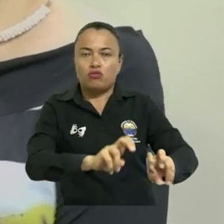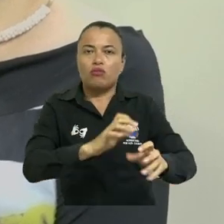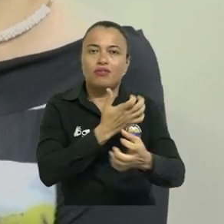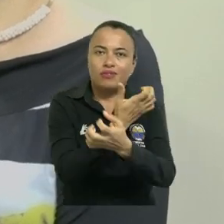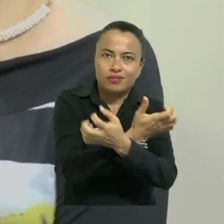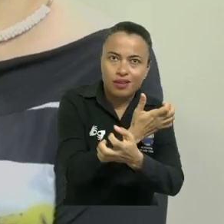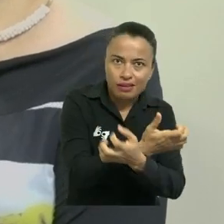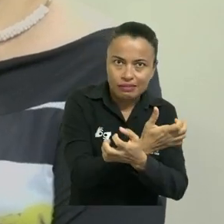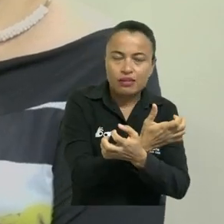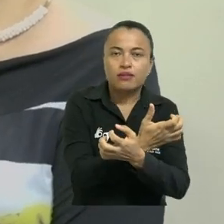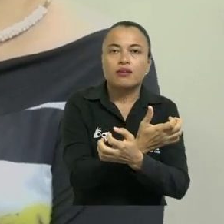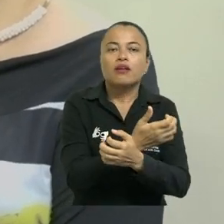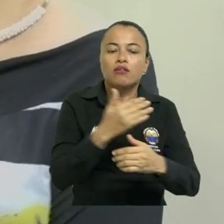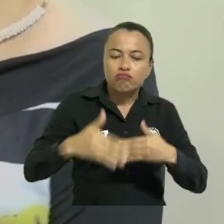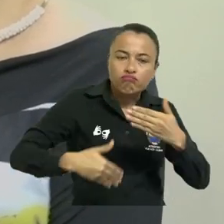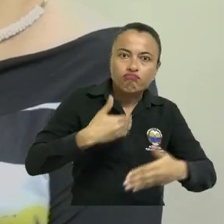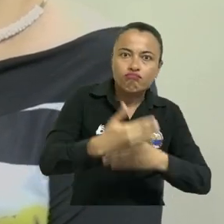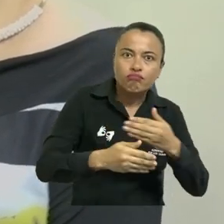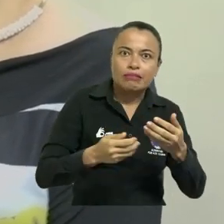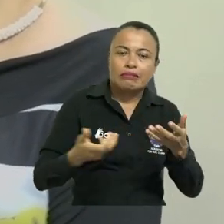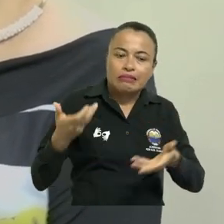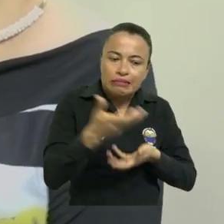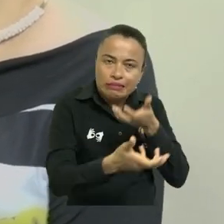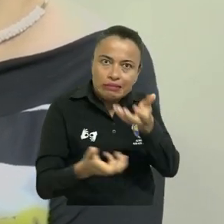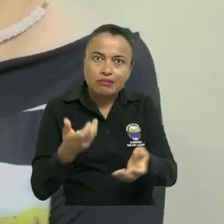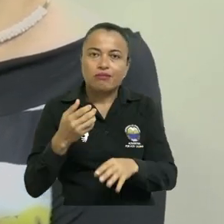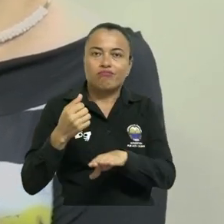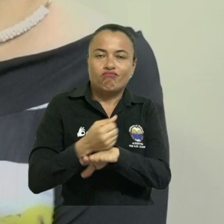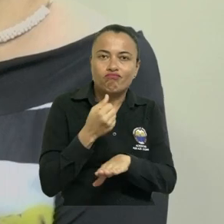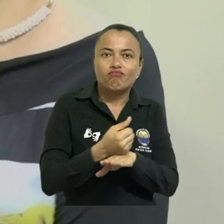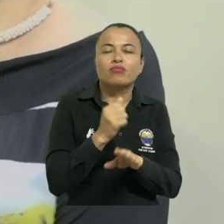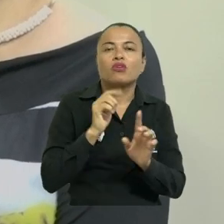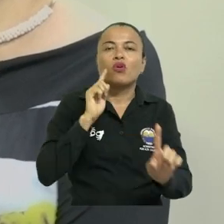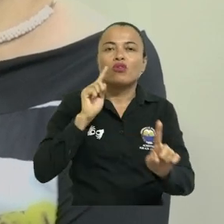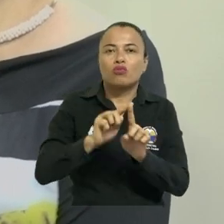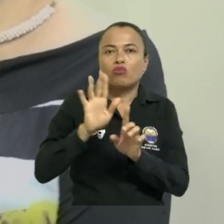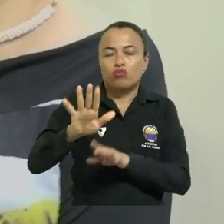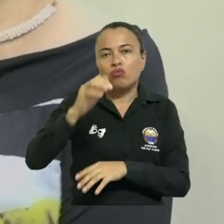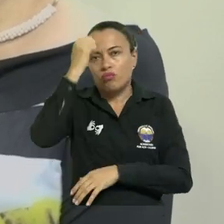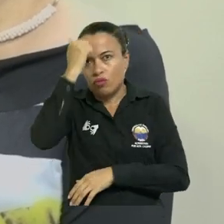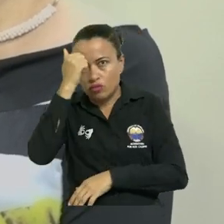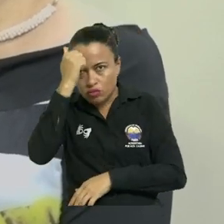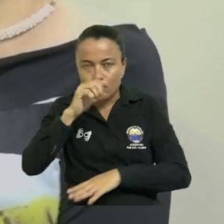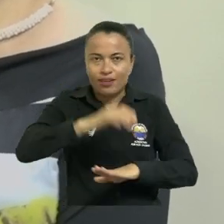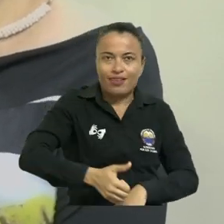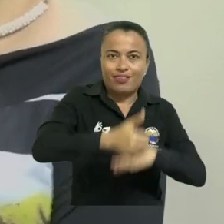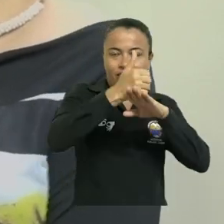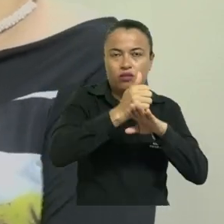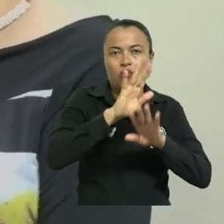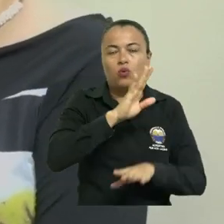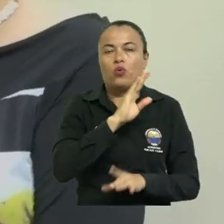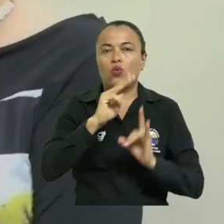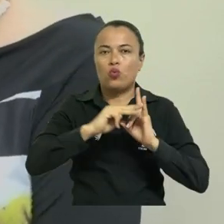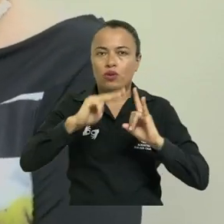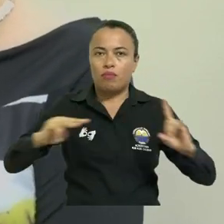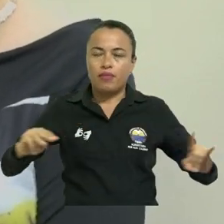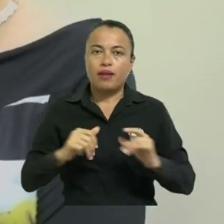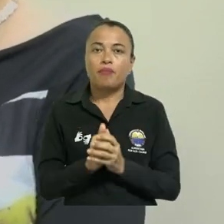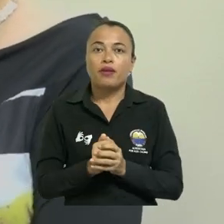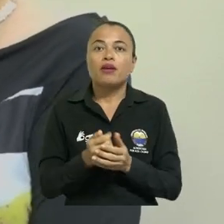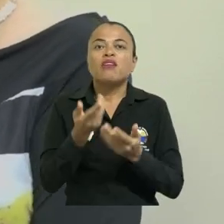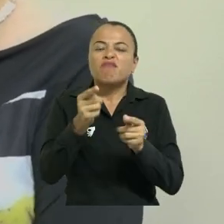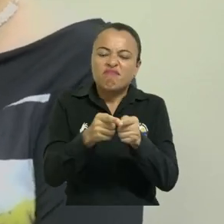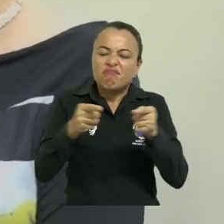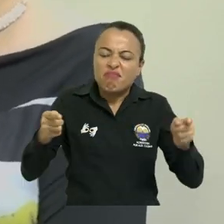de investigación de ciencias que se viene gestando por parte de los profesores y directivos de la universidad. Te invitamos a que amplíes